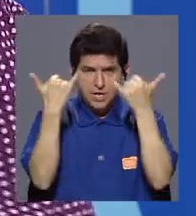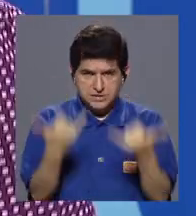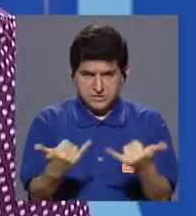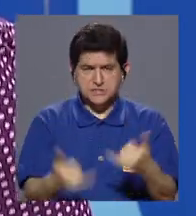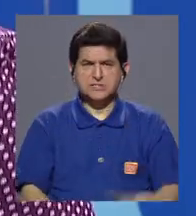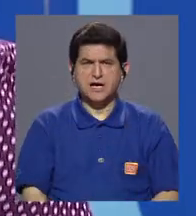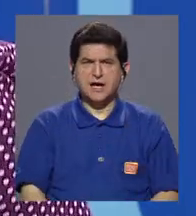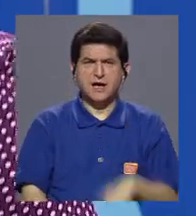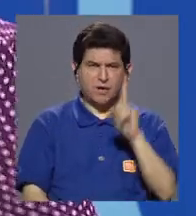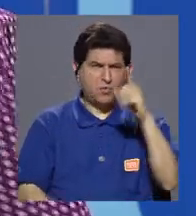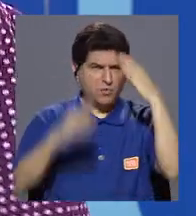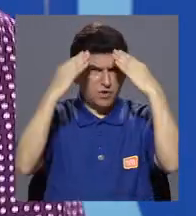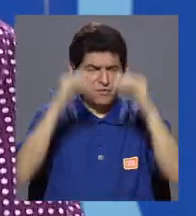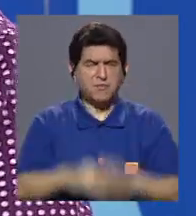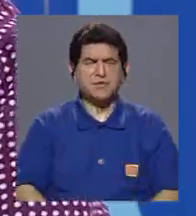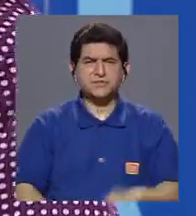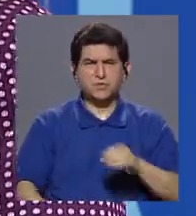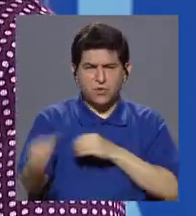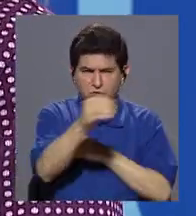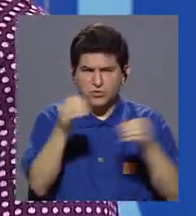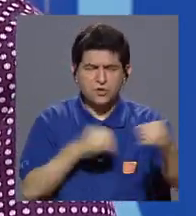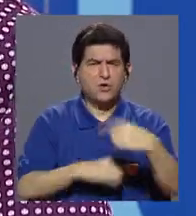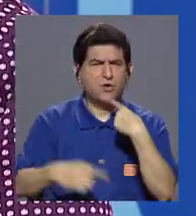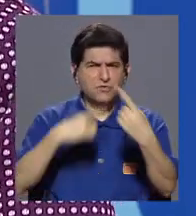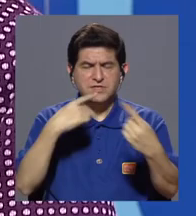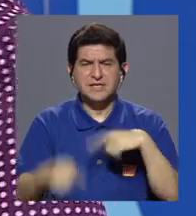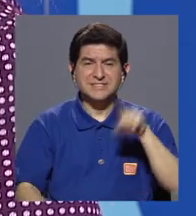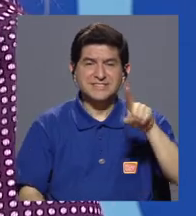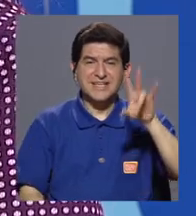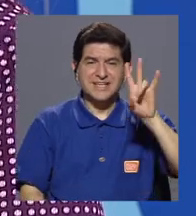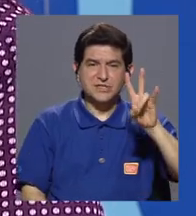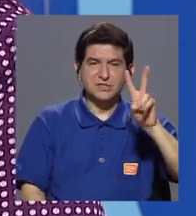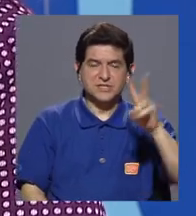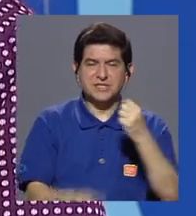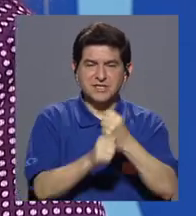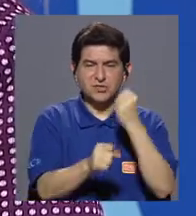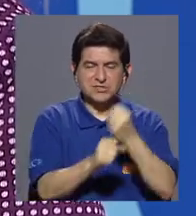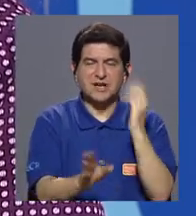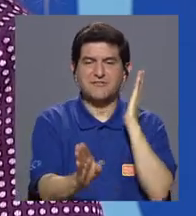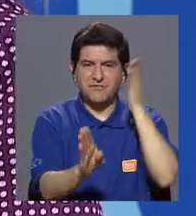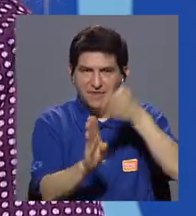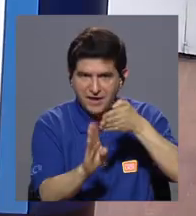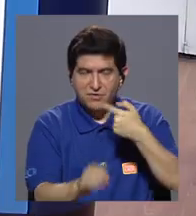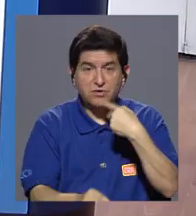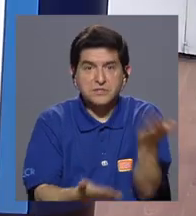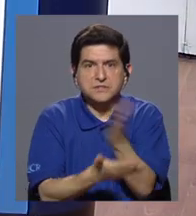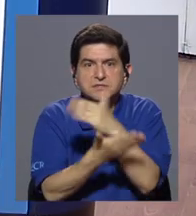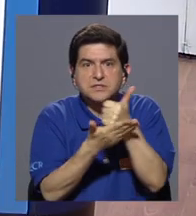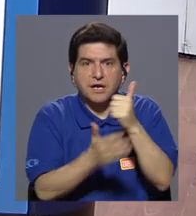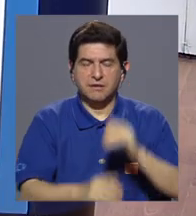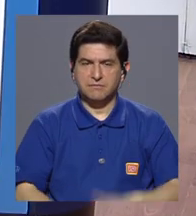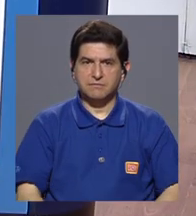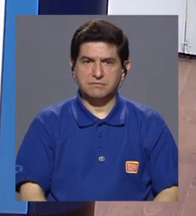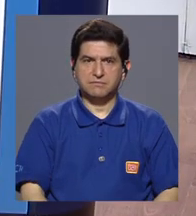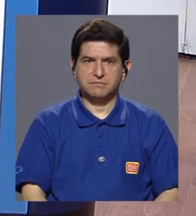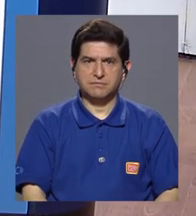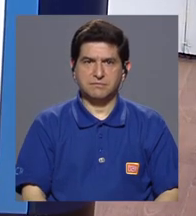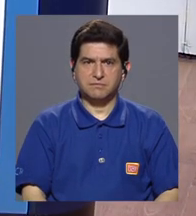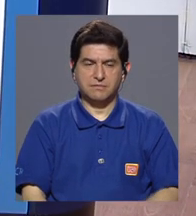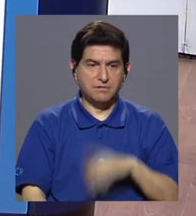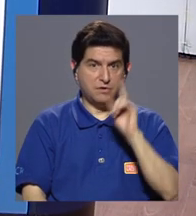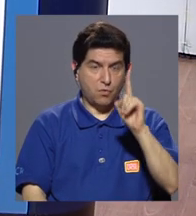generado según una nota aquí a la oficina de divulgación 172 empleos directos para mencionar algo verdad